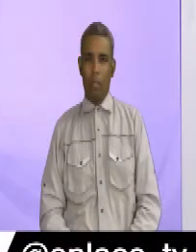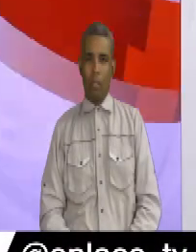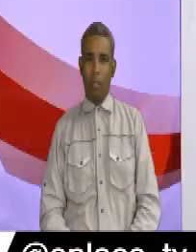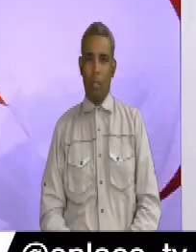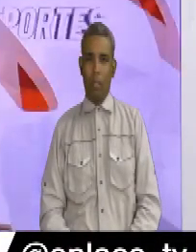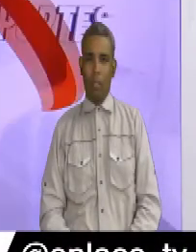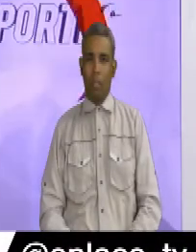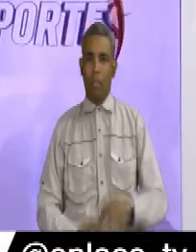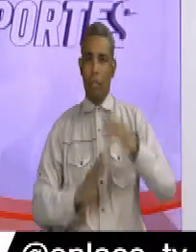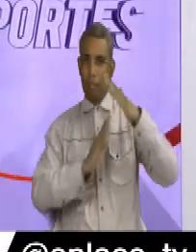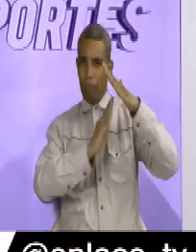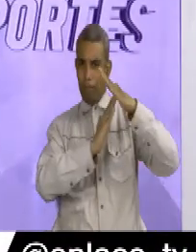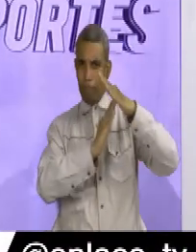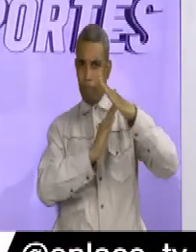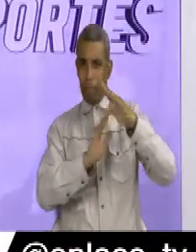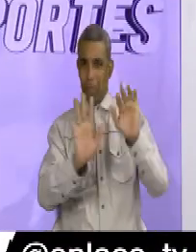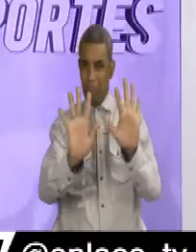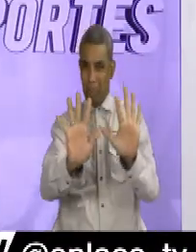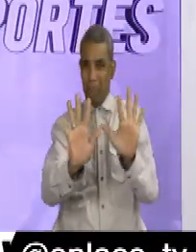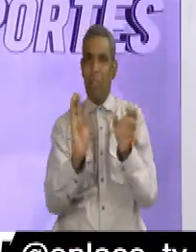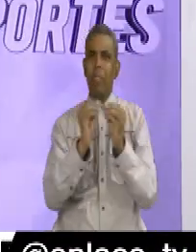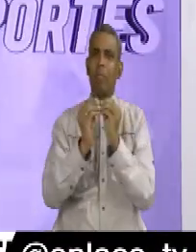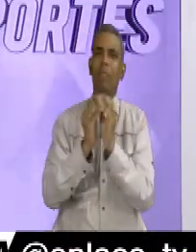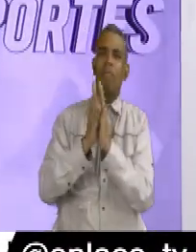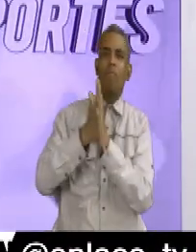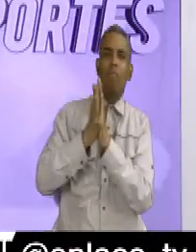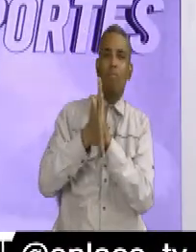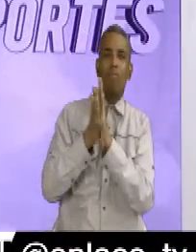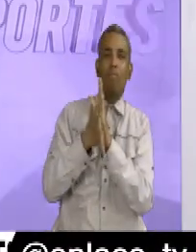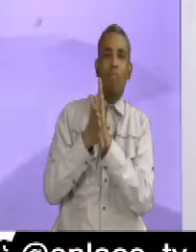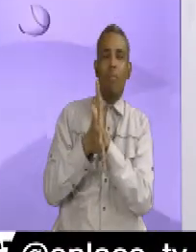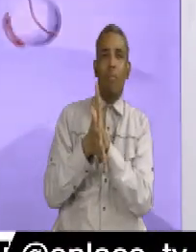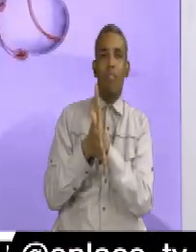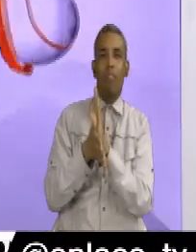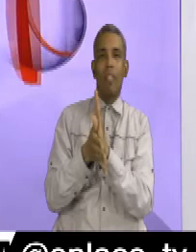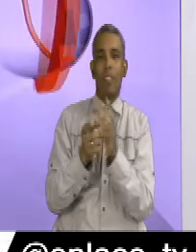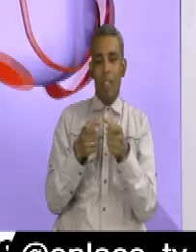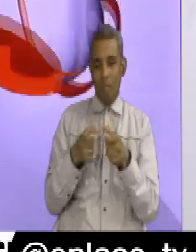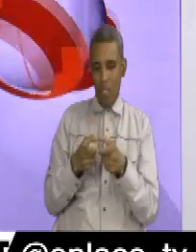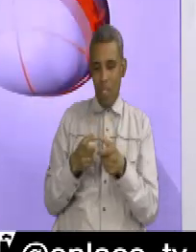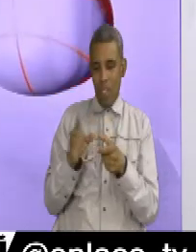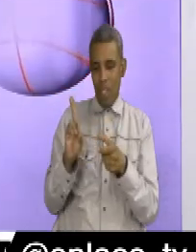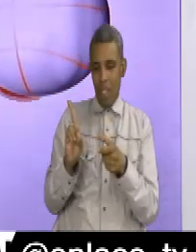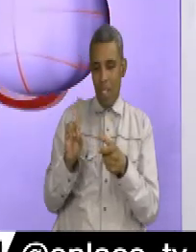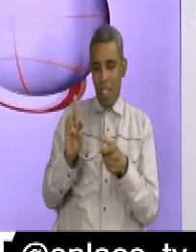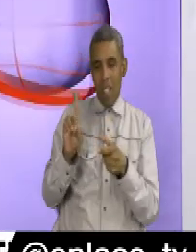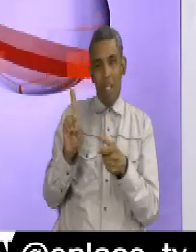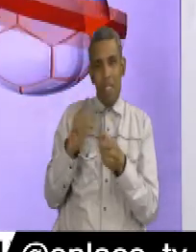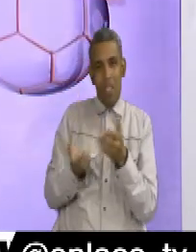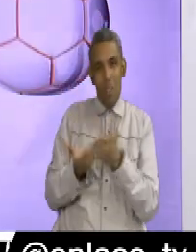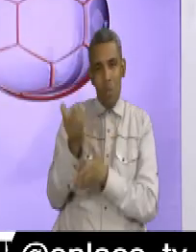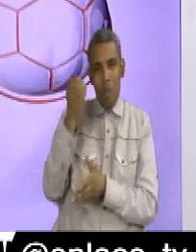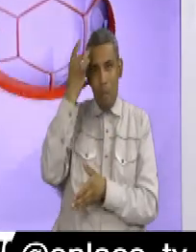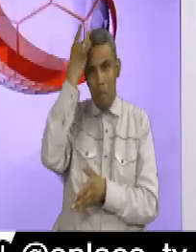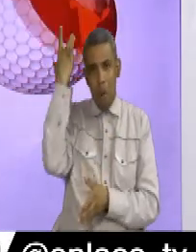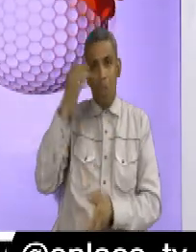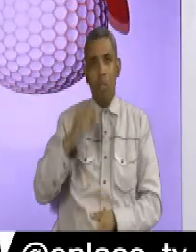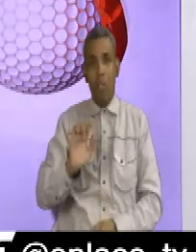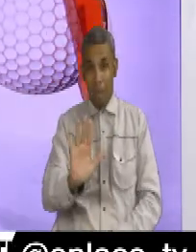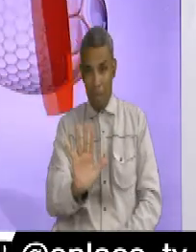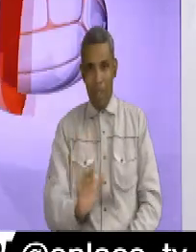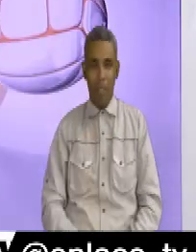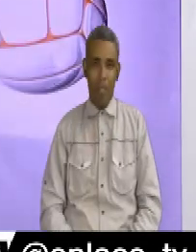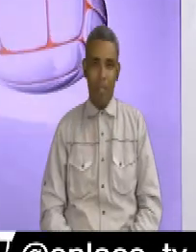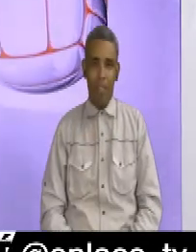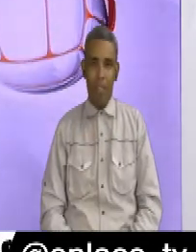Hacemos una pausa, pero no se muevan porque al regresar tenemos detalles de la promoción que realizó hoy el cantante vallenato El Mono Zabaleta en nuestra ciudad. Ya